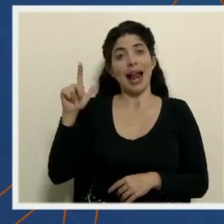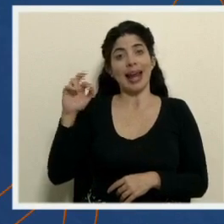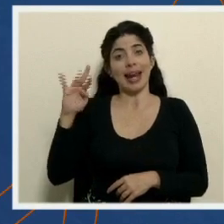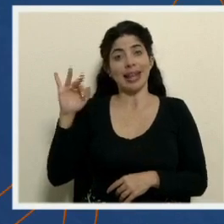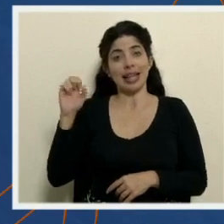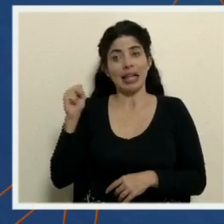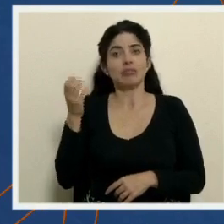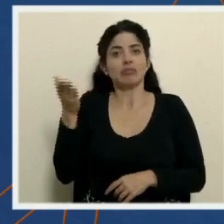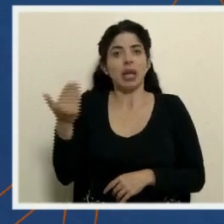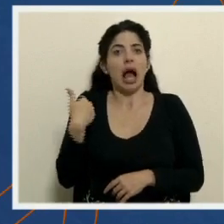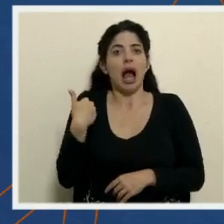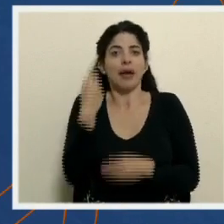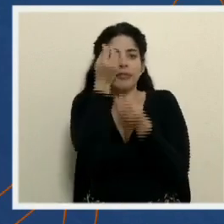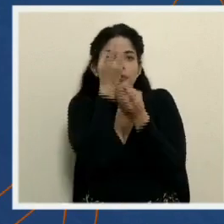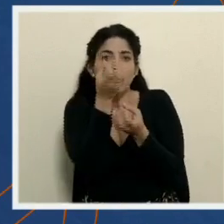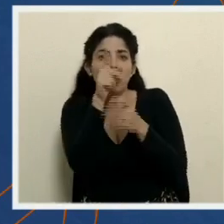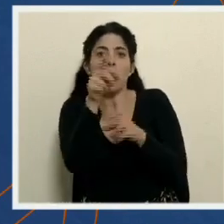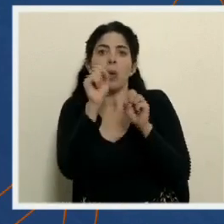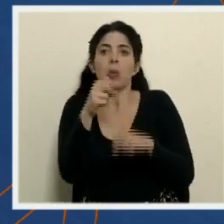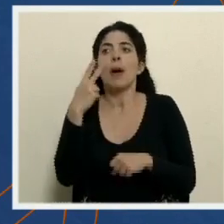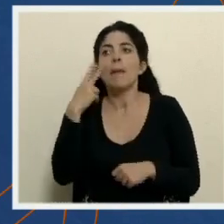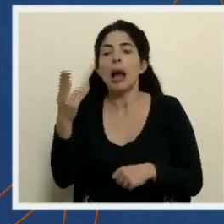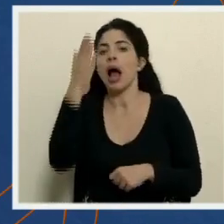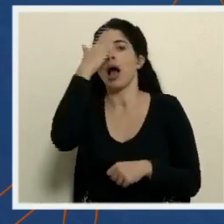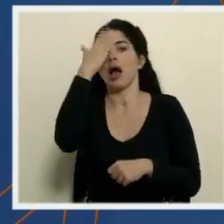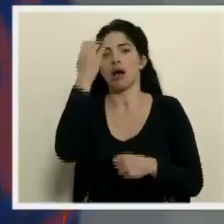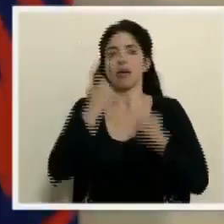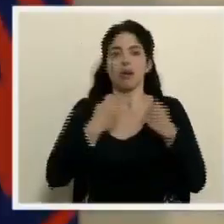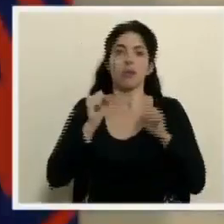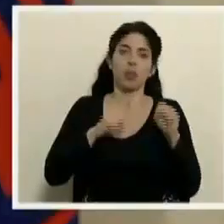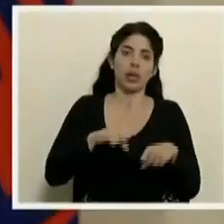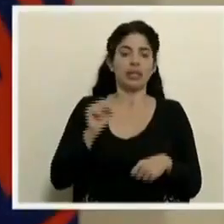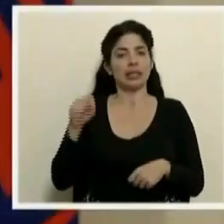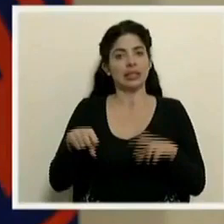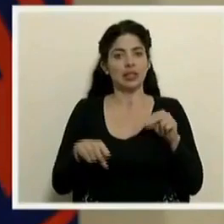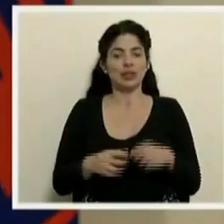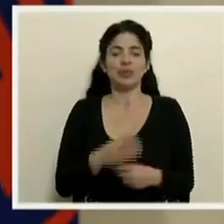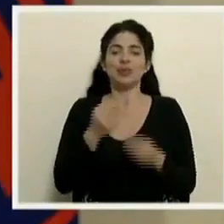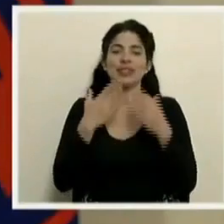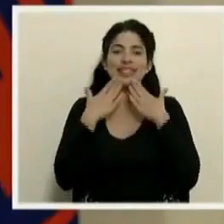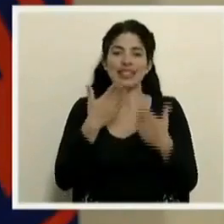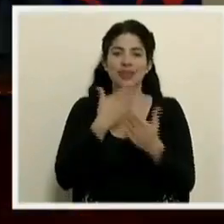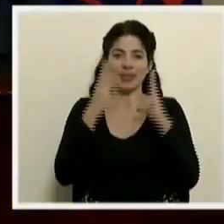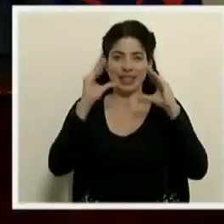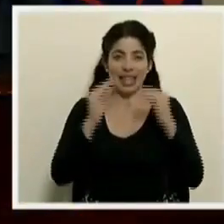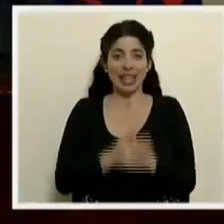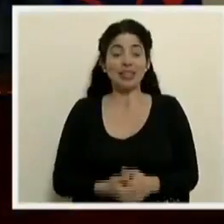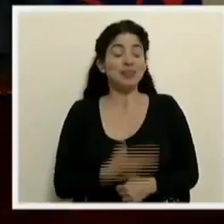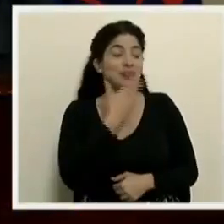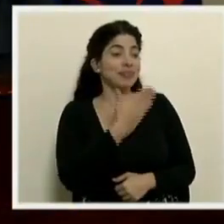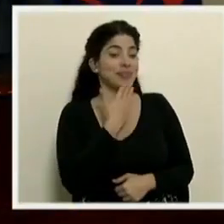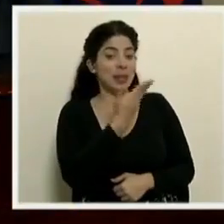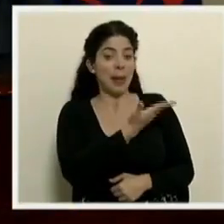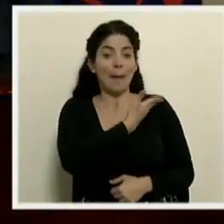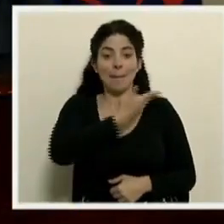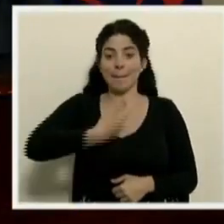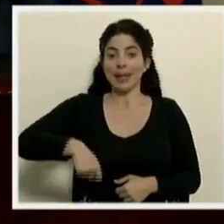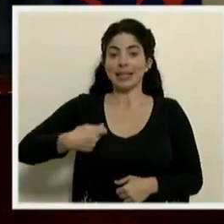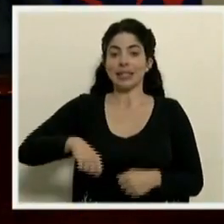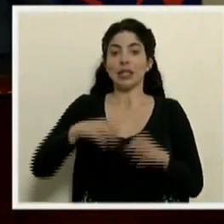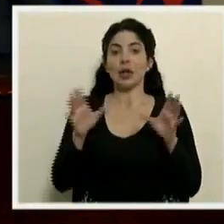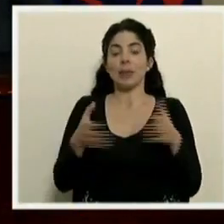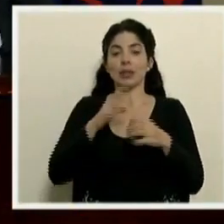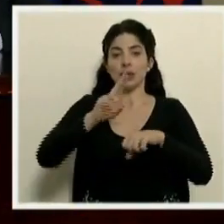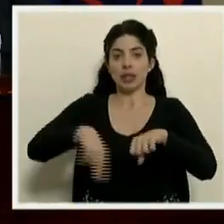disponible esta alerta para que también puedan consultarla ahí. Muchísimas gracias, muy buenas tardes. Muchas gracias al presidente de la